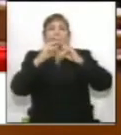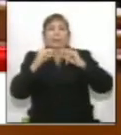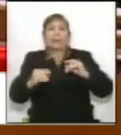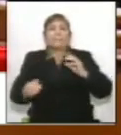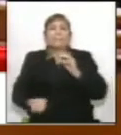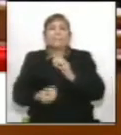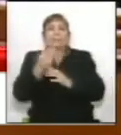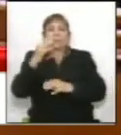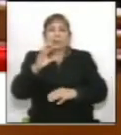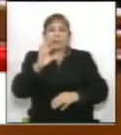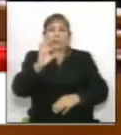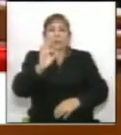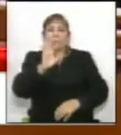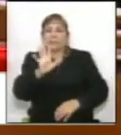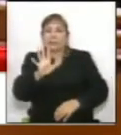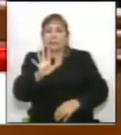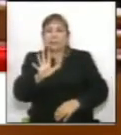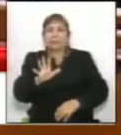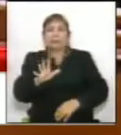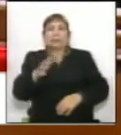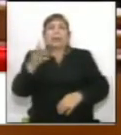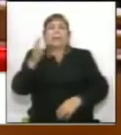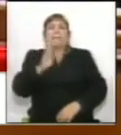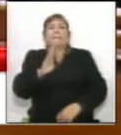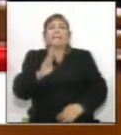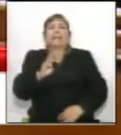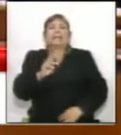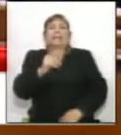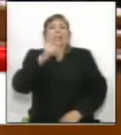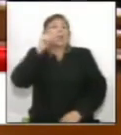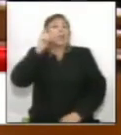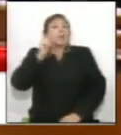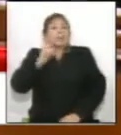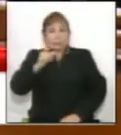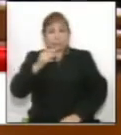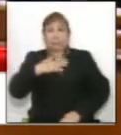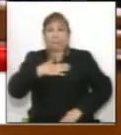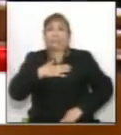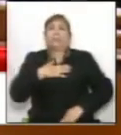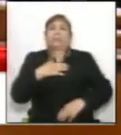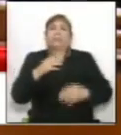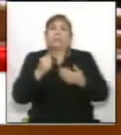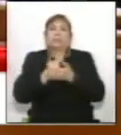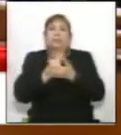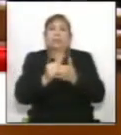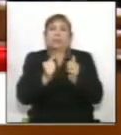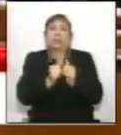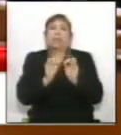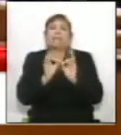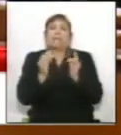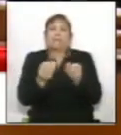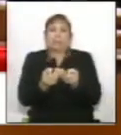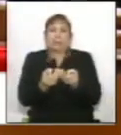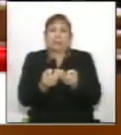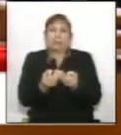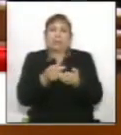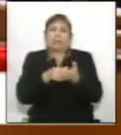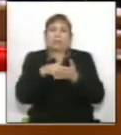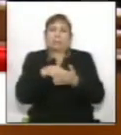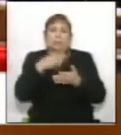petrolero Lote 95 de la localidad de Bretaña, Loreto. Mi solidaridad con los familiares, y exijo